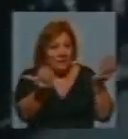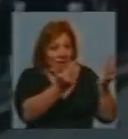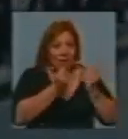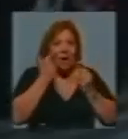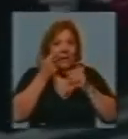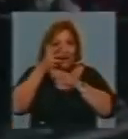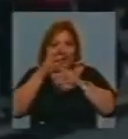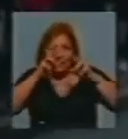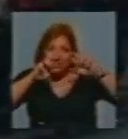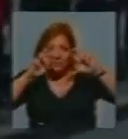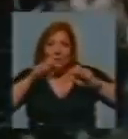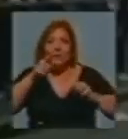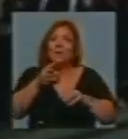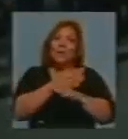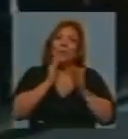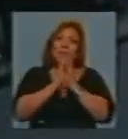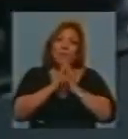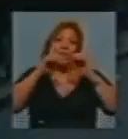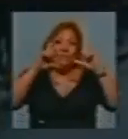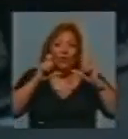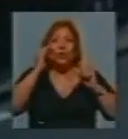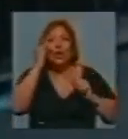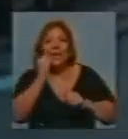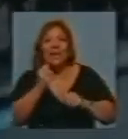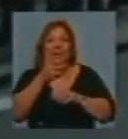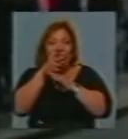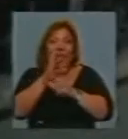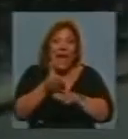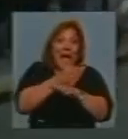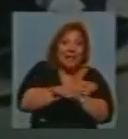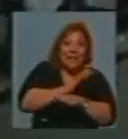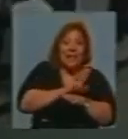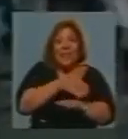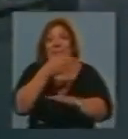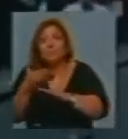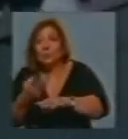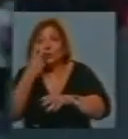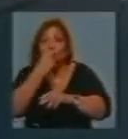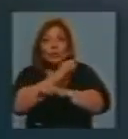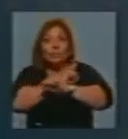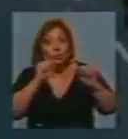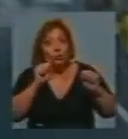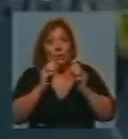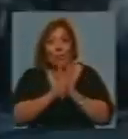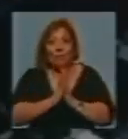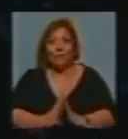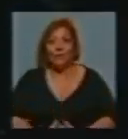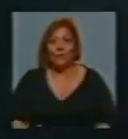ciudadanos que envíen cuanto antes las fotos y videos que tomaron en los momentos previos y posteriores a las 2 explosiones.